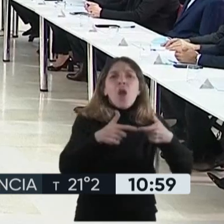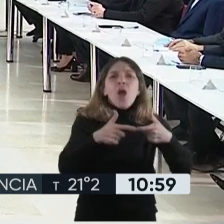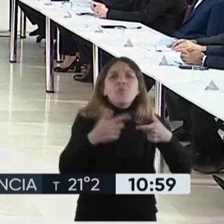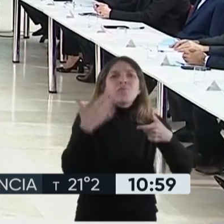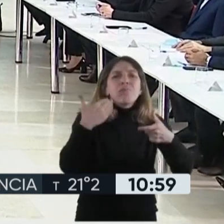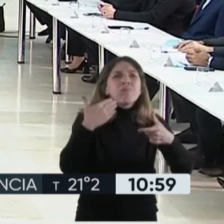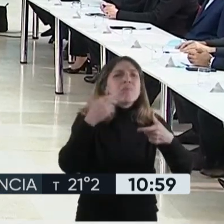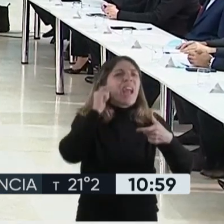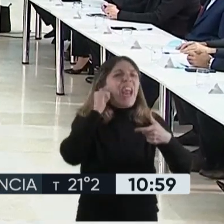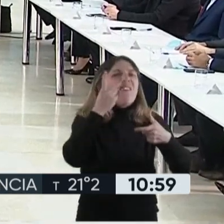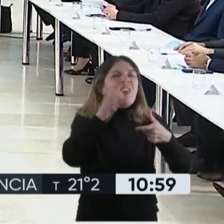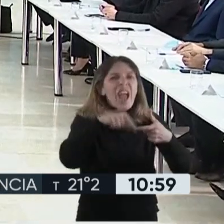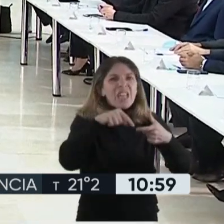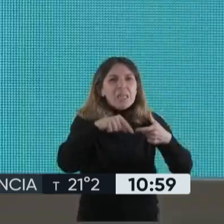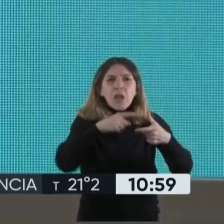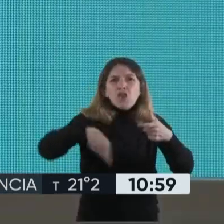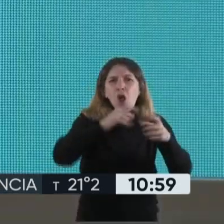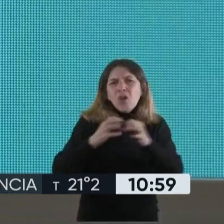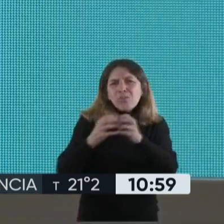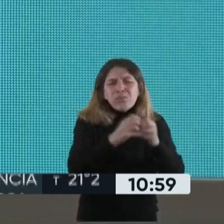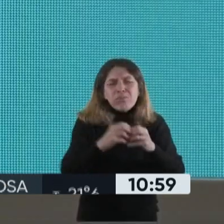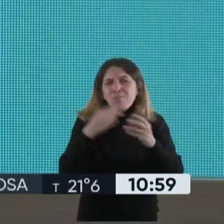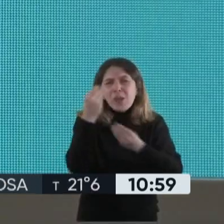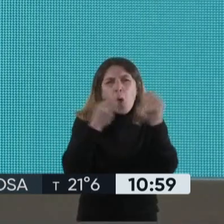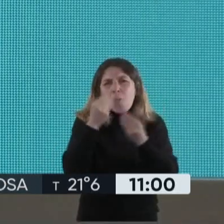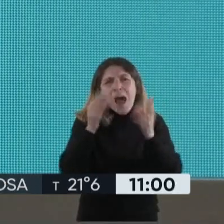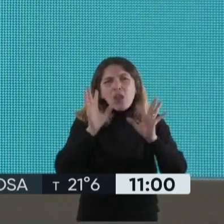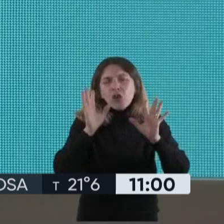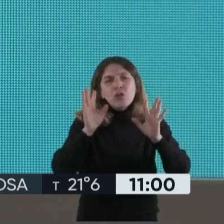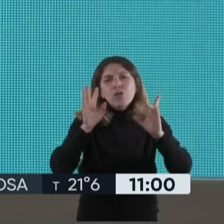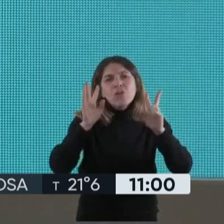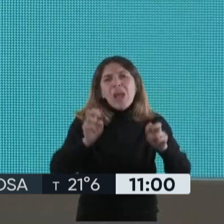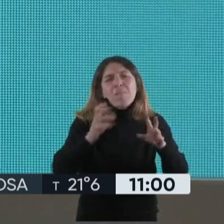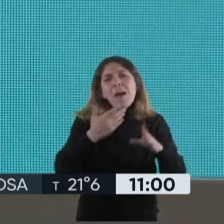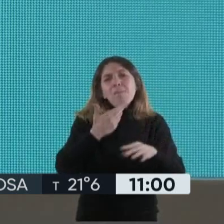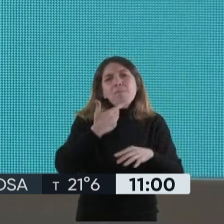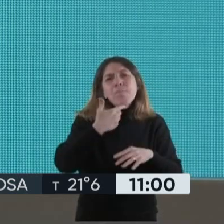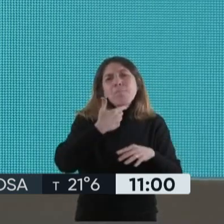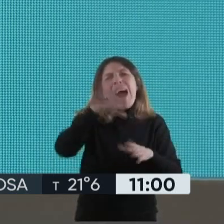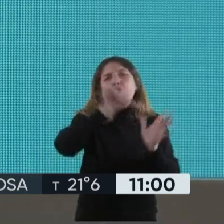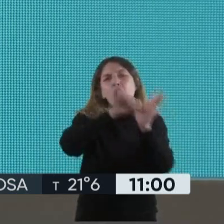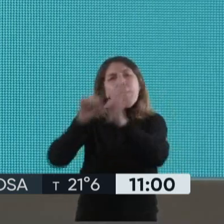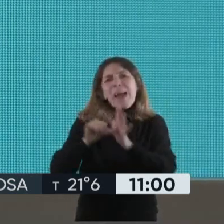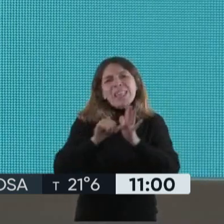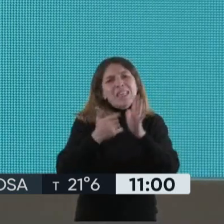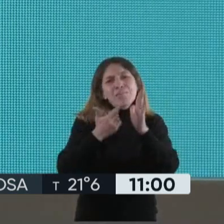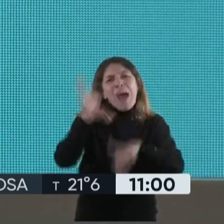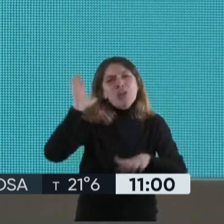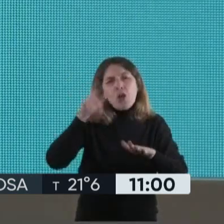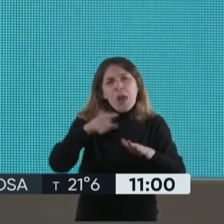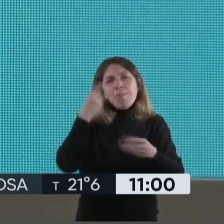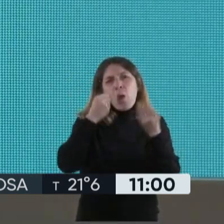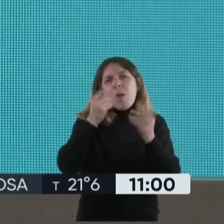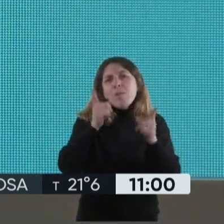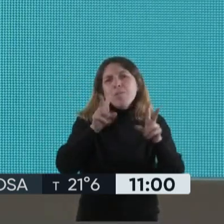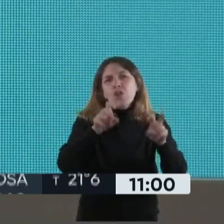es claramente la principal preocupación por parte de la mayor parte de los países del mundo. Y